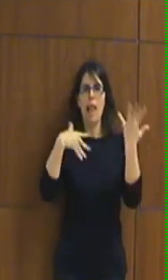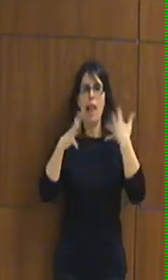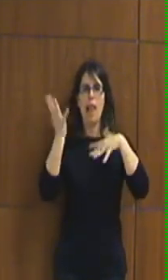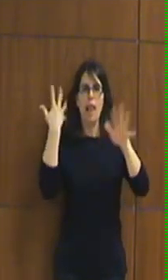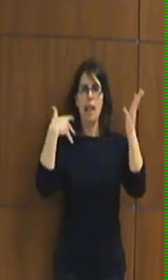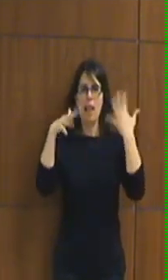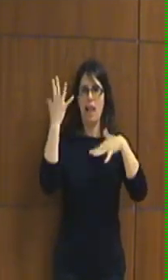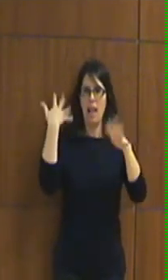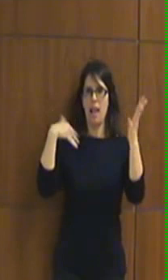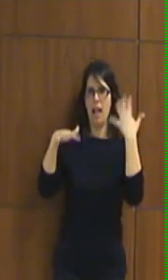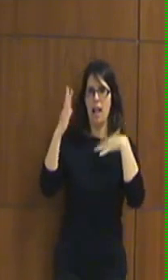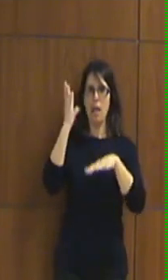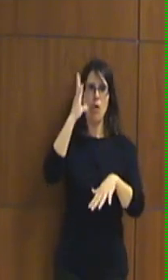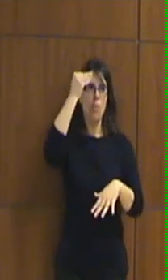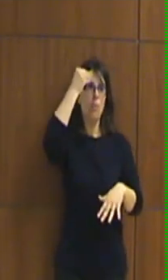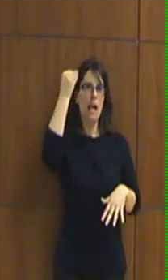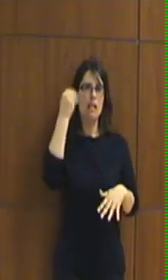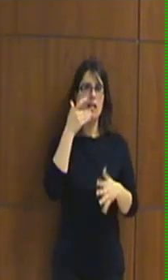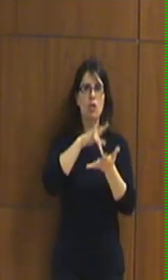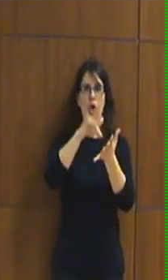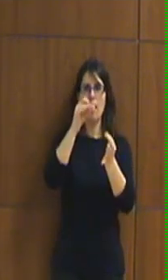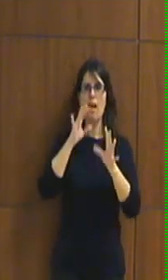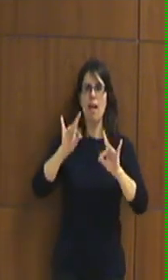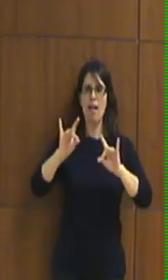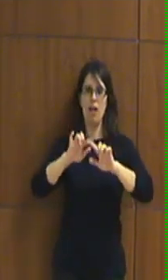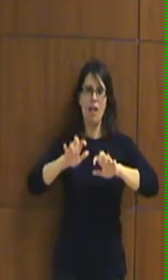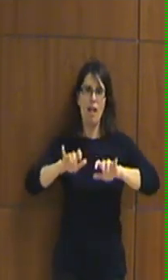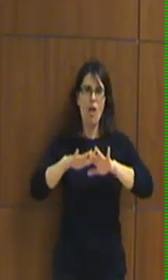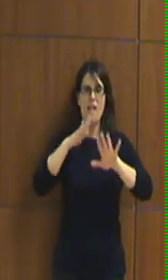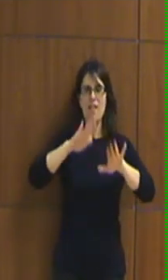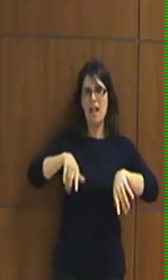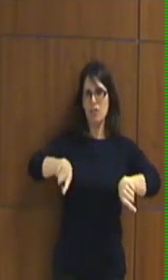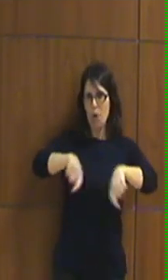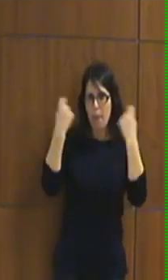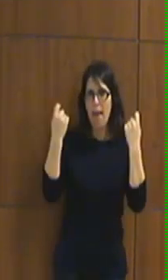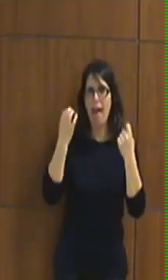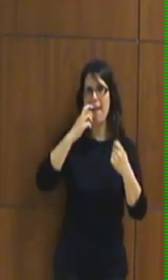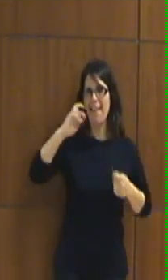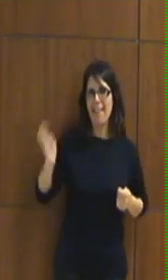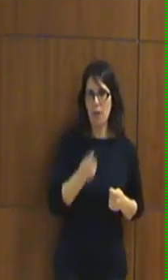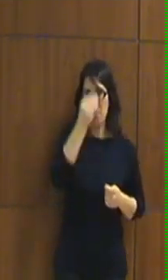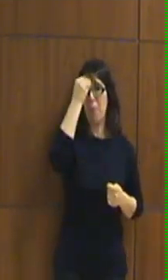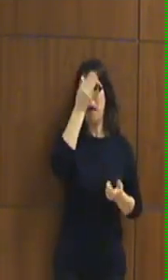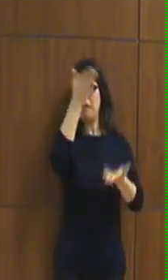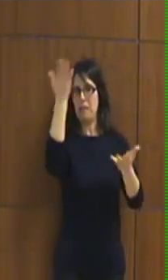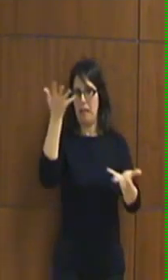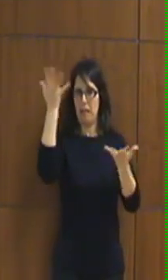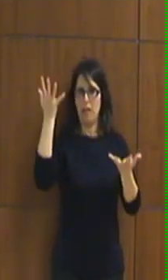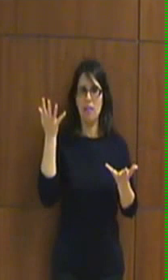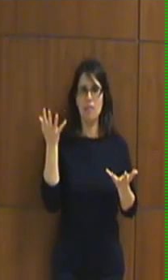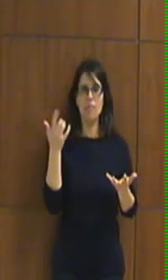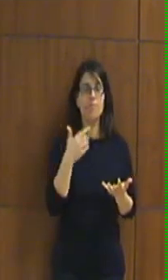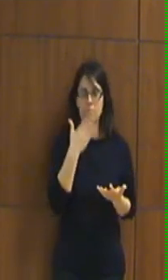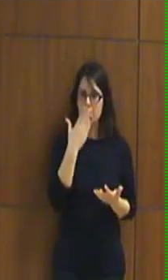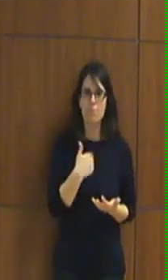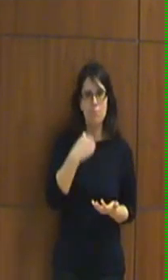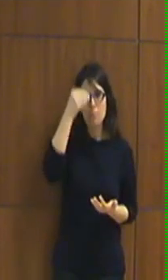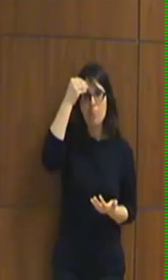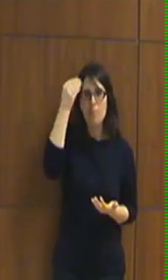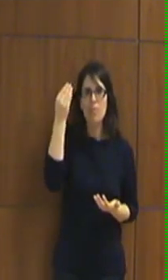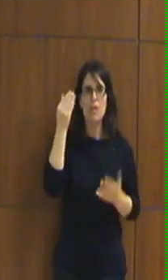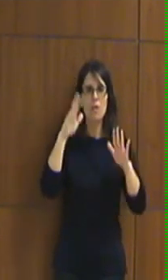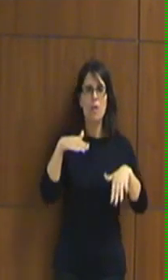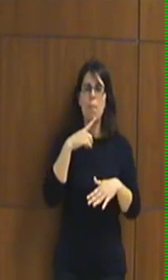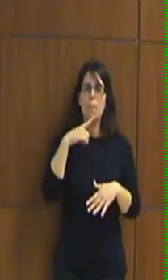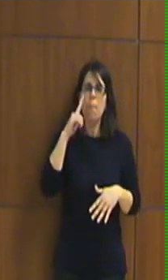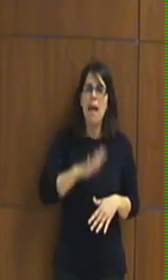otro, porque se creen que va a tocar el ordenador, lo va a estropear. Y yo es que creo que nos cuesta trabajo.